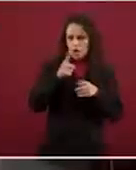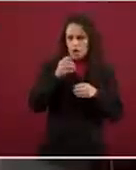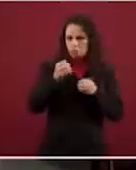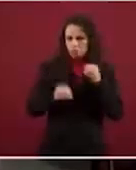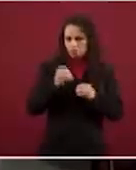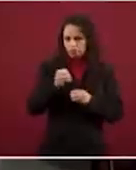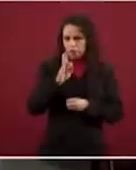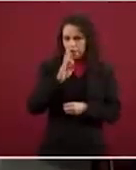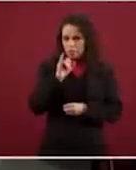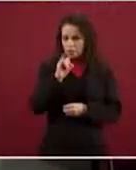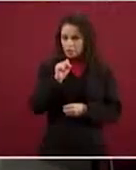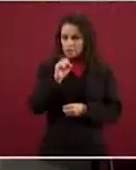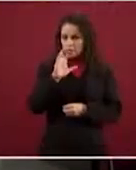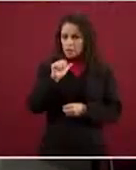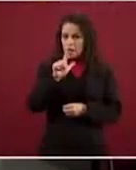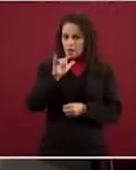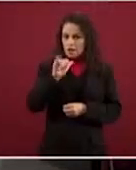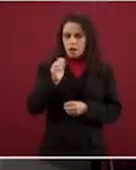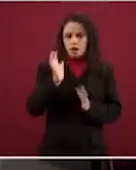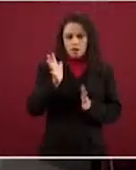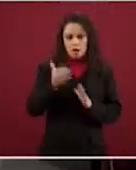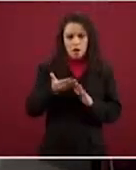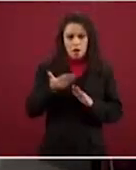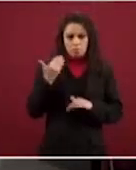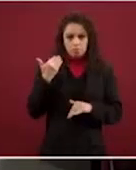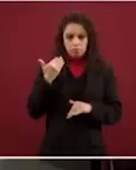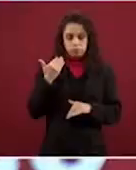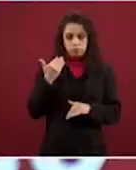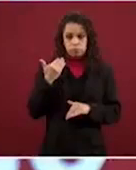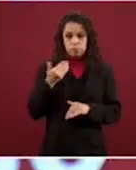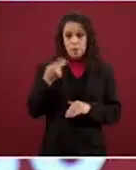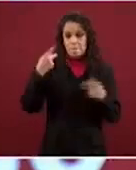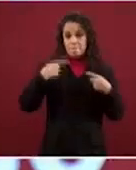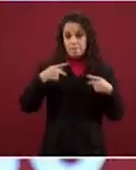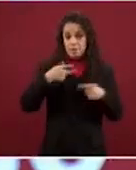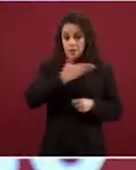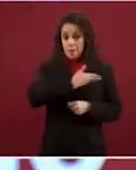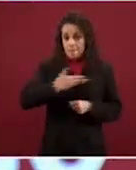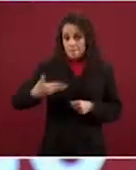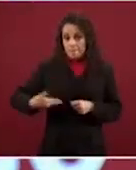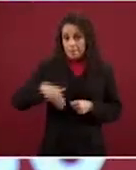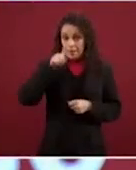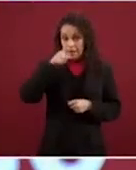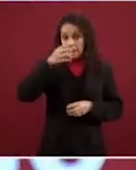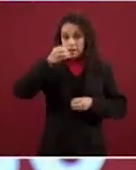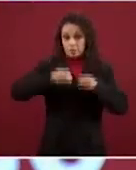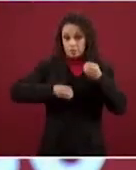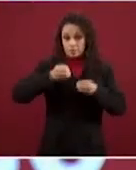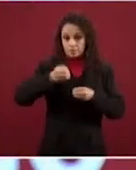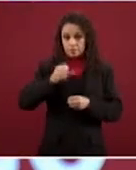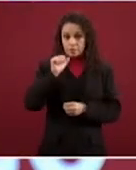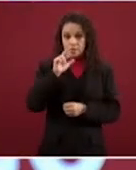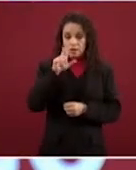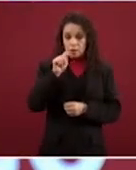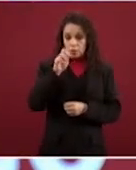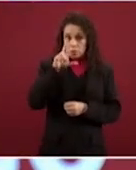su momento, el actual presidente de la Corte, Arturo Saldívar,